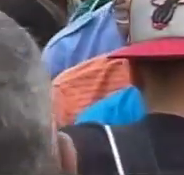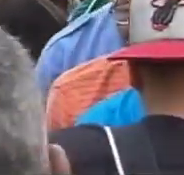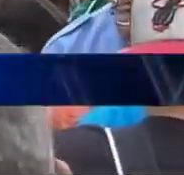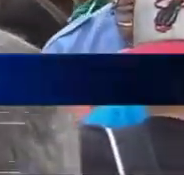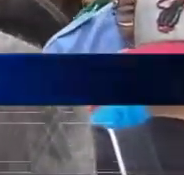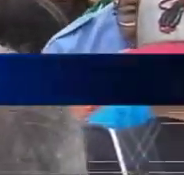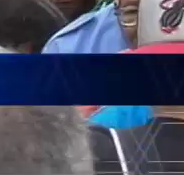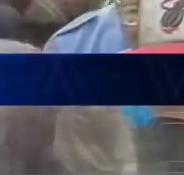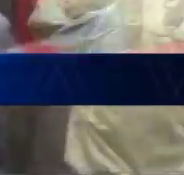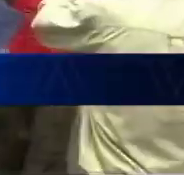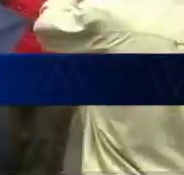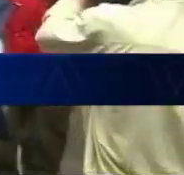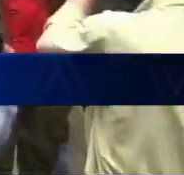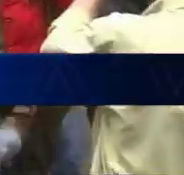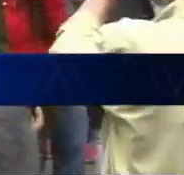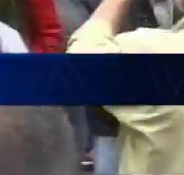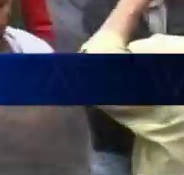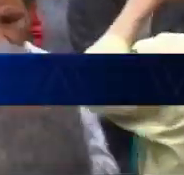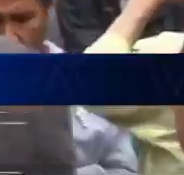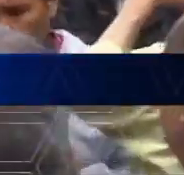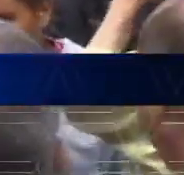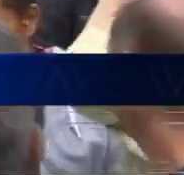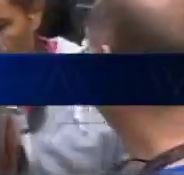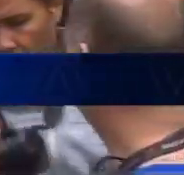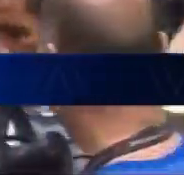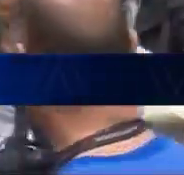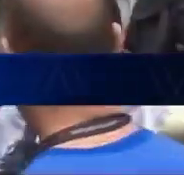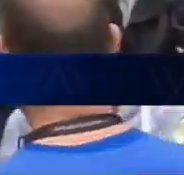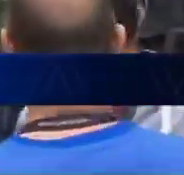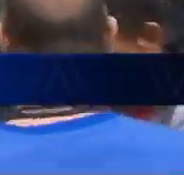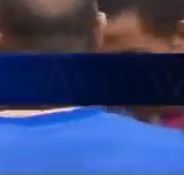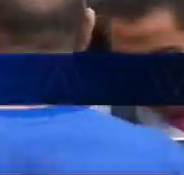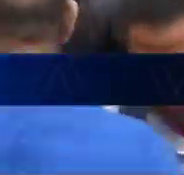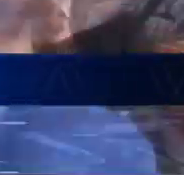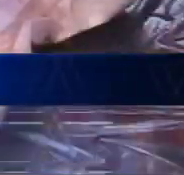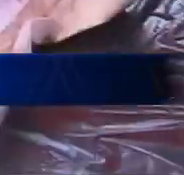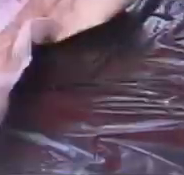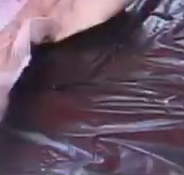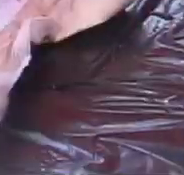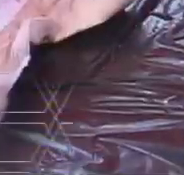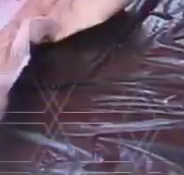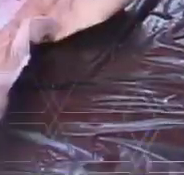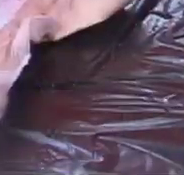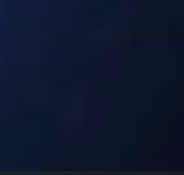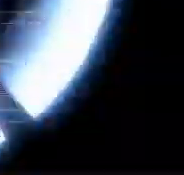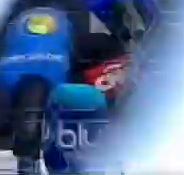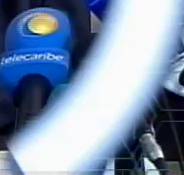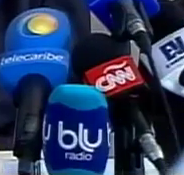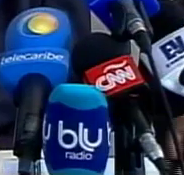Al alcance, juguetes y perniles llegan al sector Puerta Negra de la parroquia San Juan.